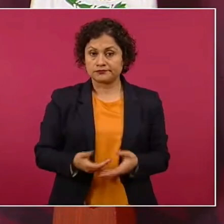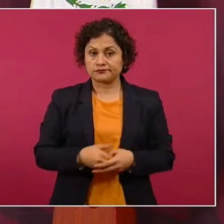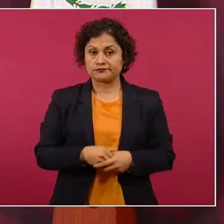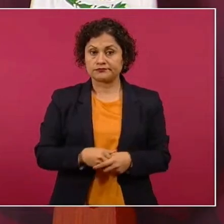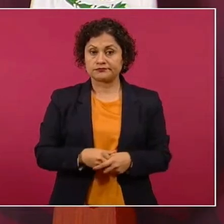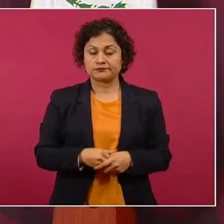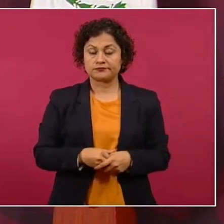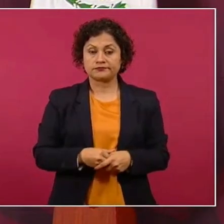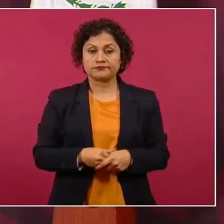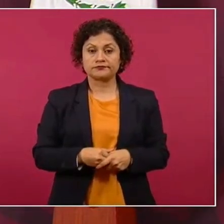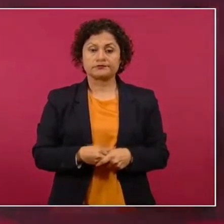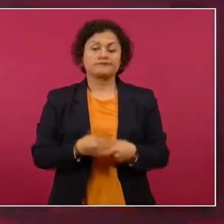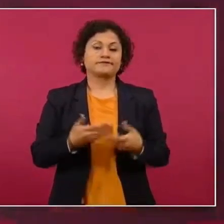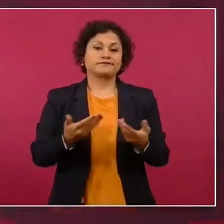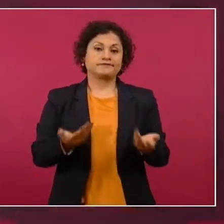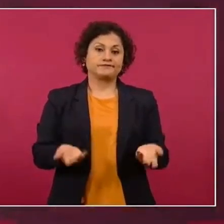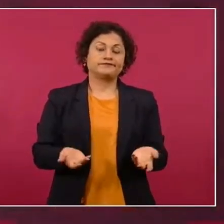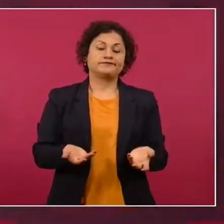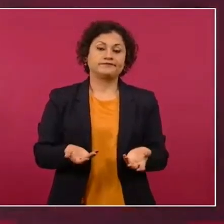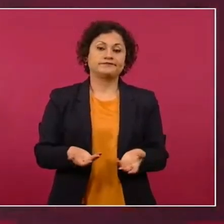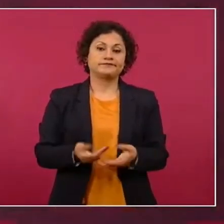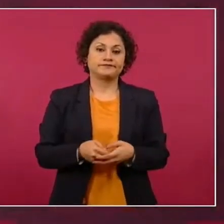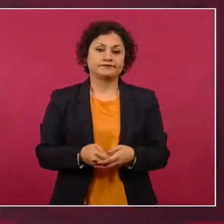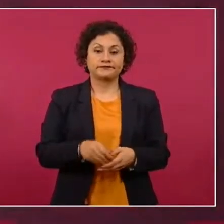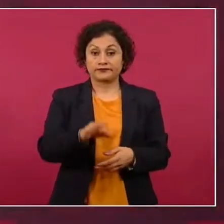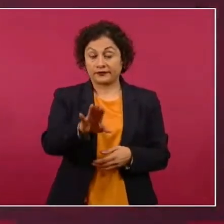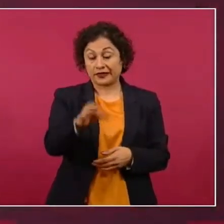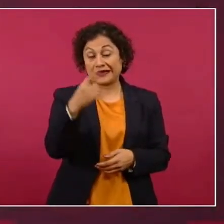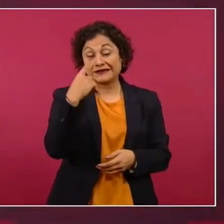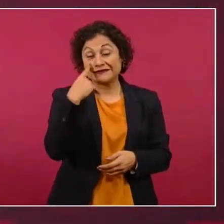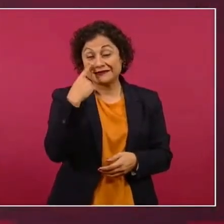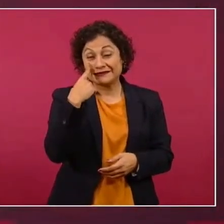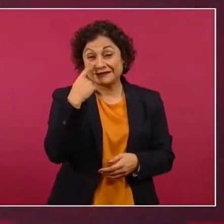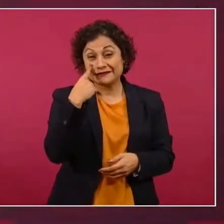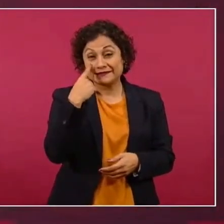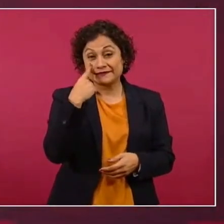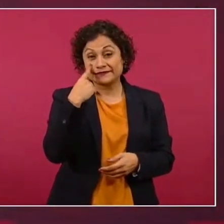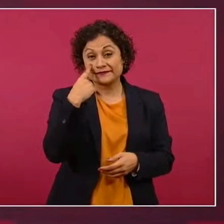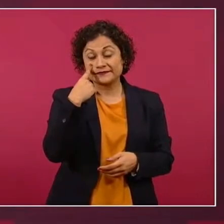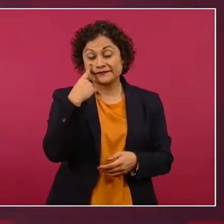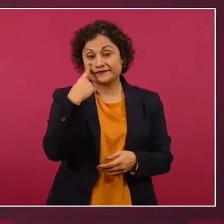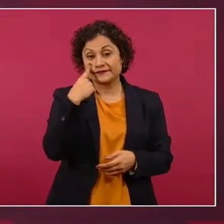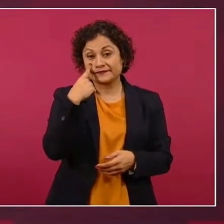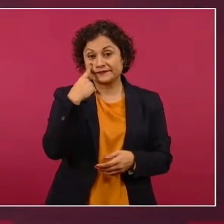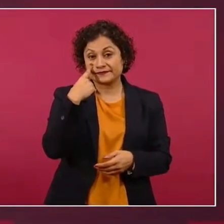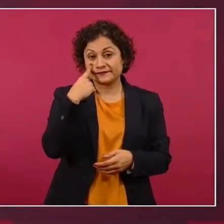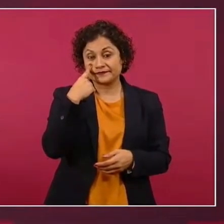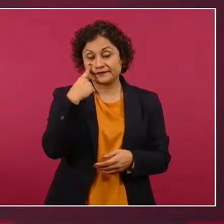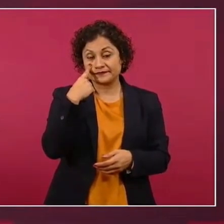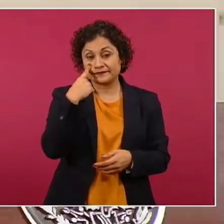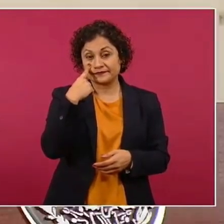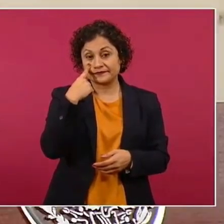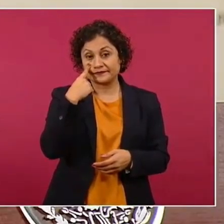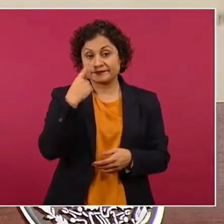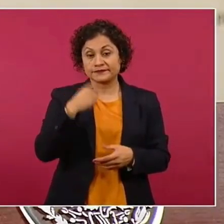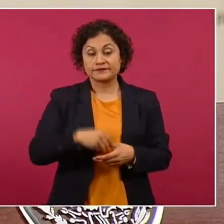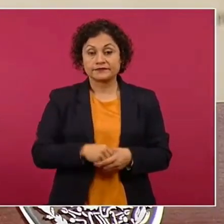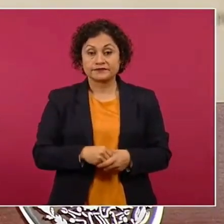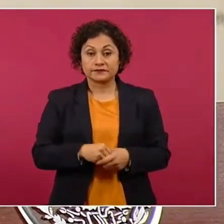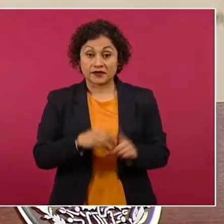Luna. Y fíjense, el argumento